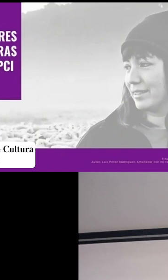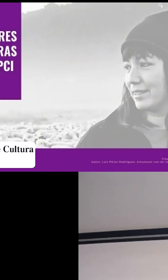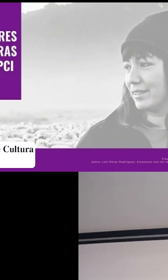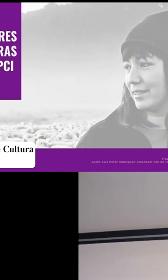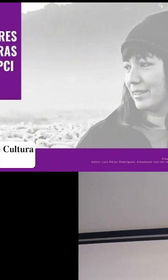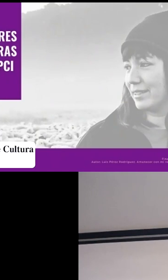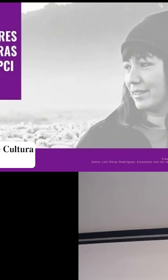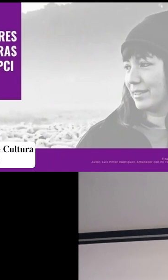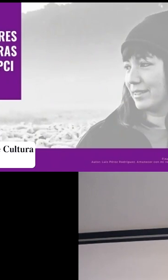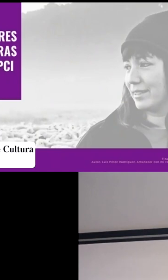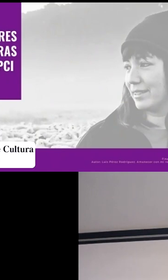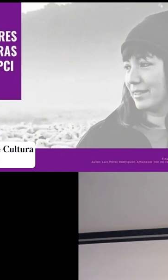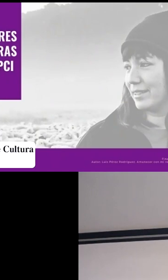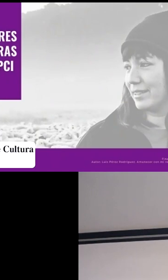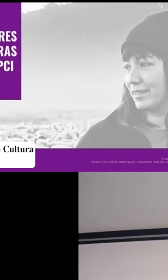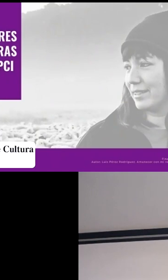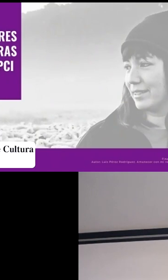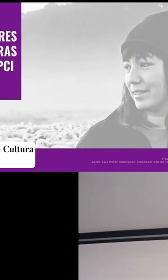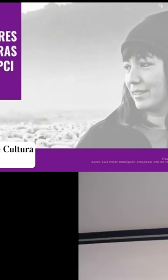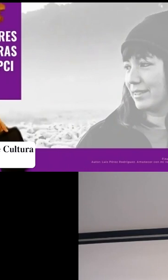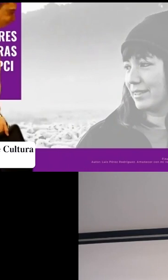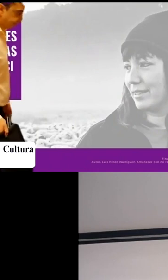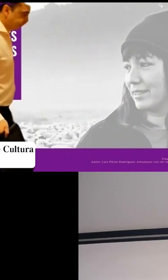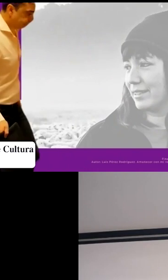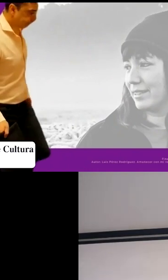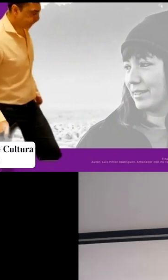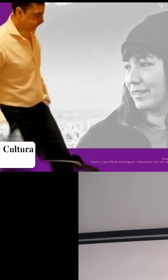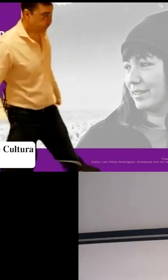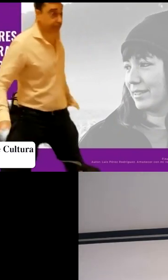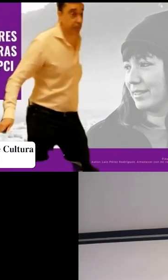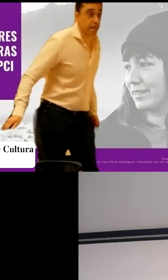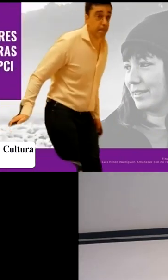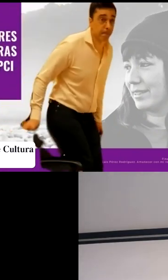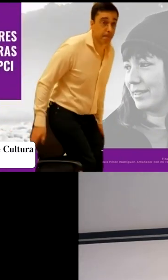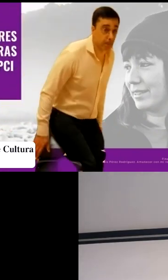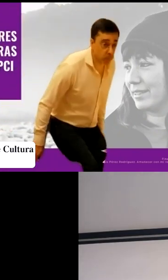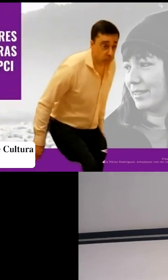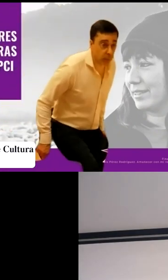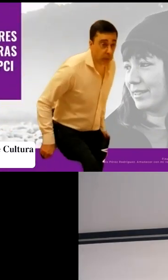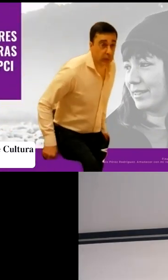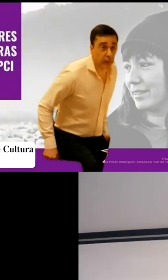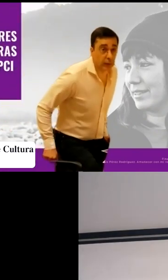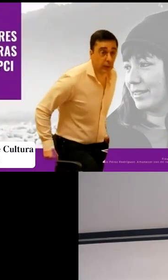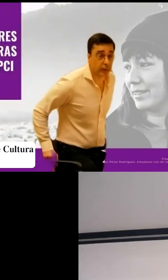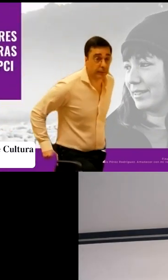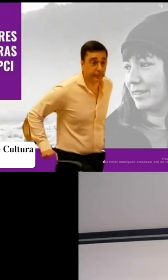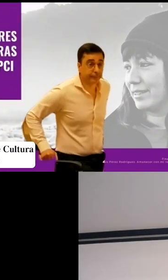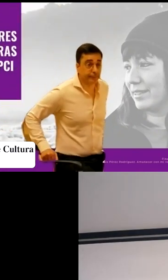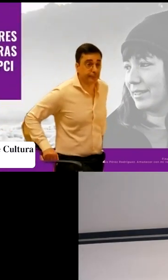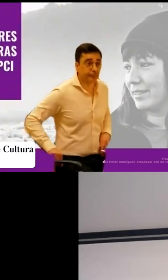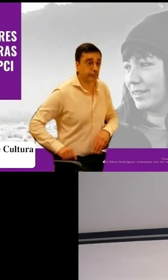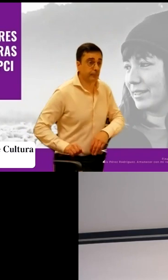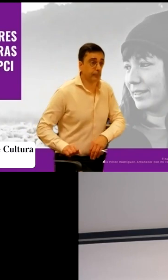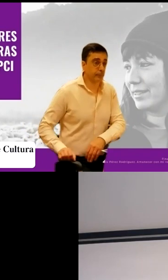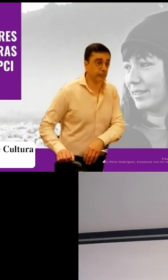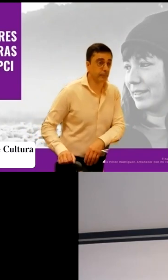el patrimonio cultural inmaterial. Es verdad que el título habla de las mujeres portadoras del patrimonio cultural inmaterial. Bueno,